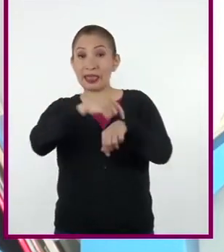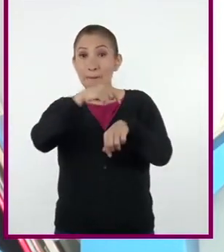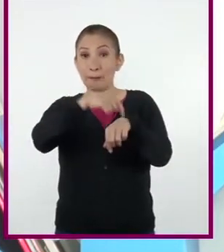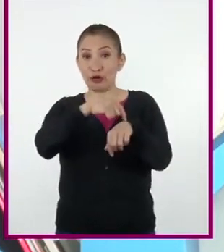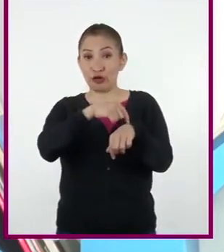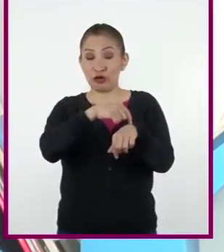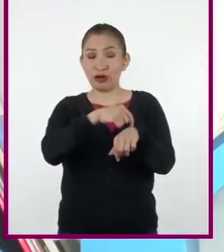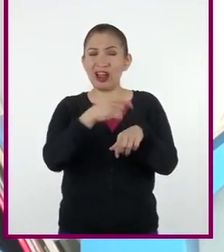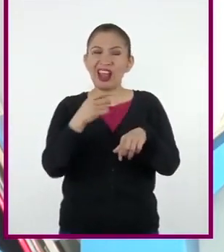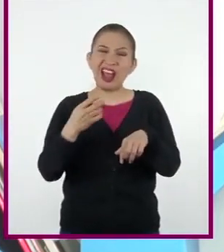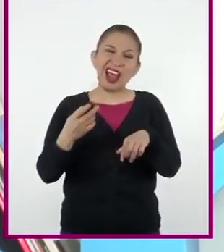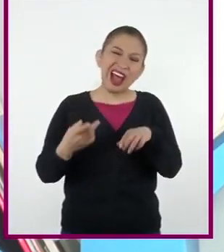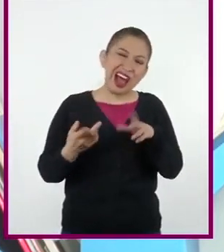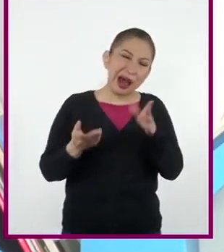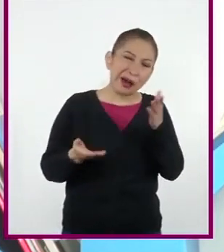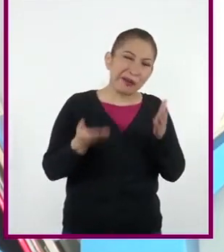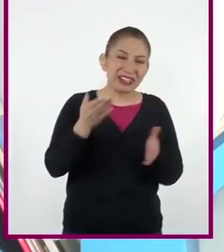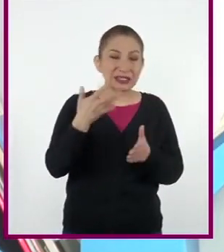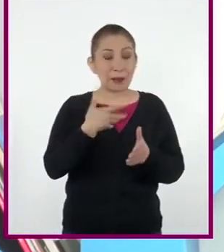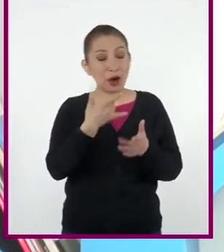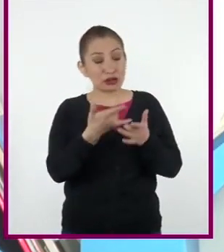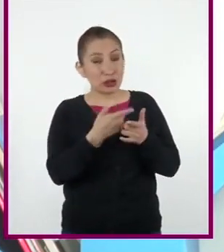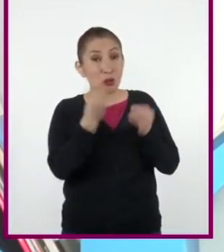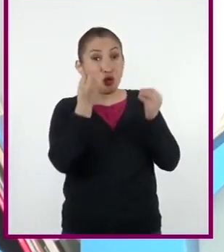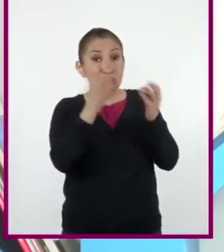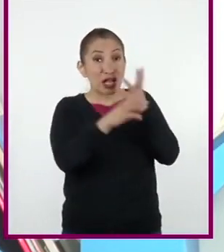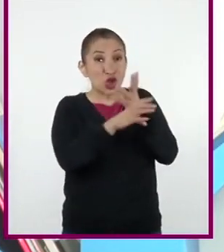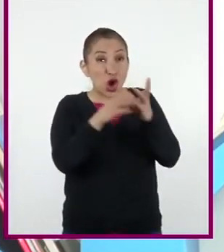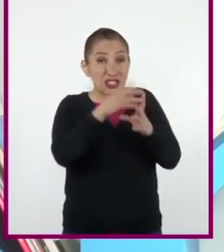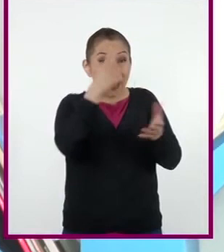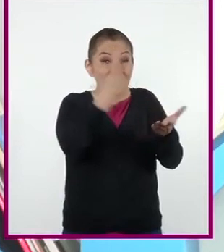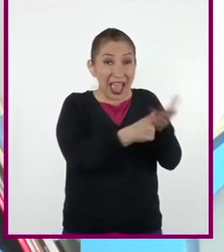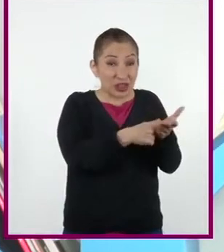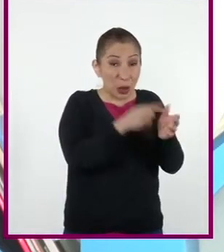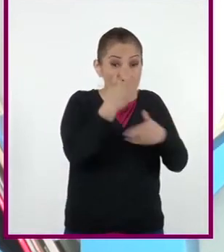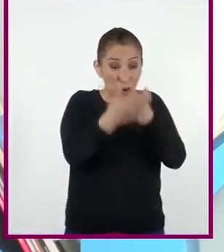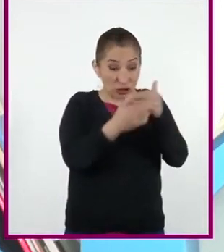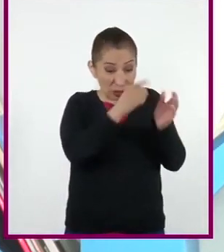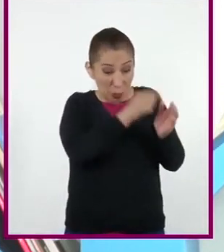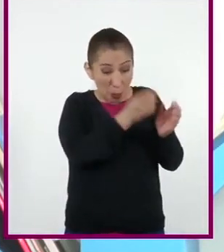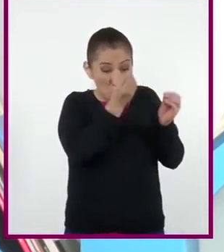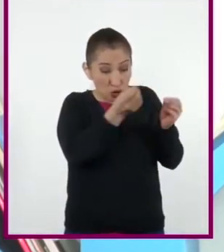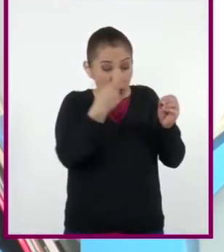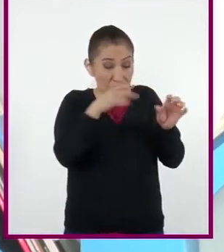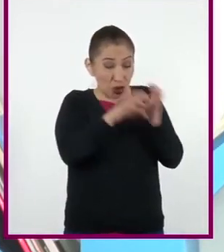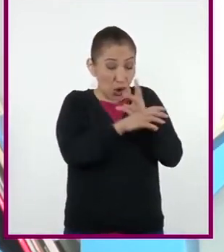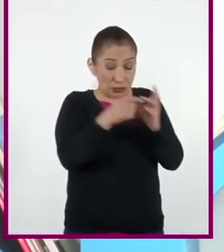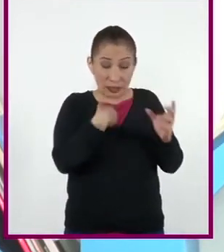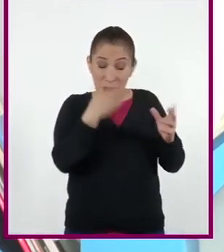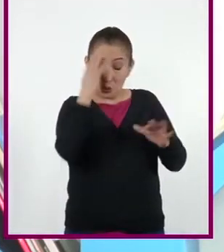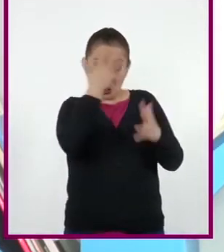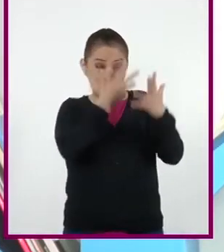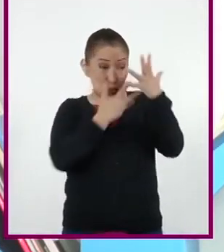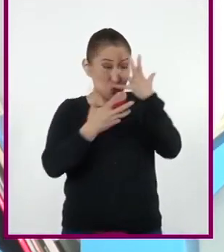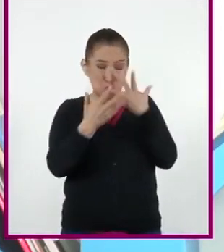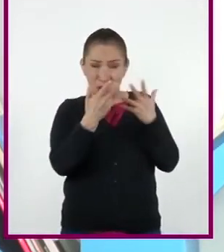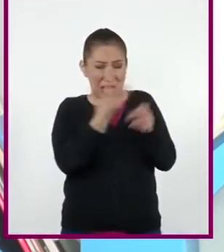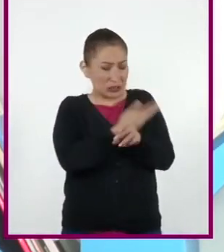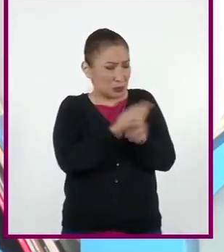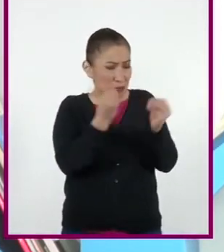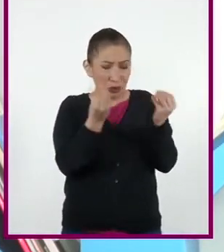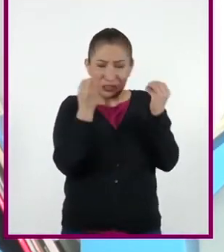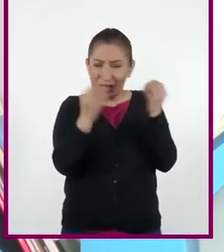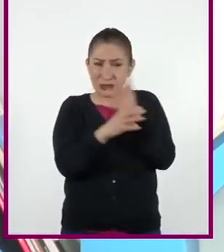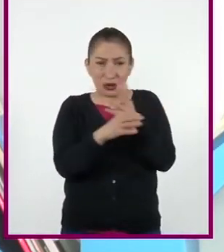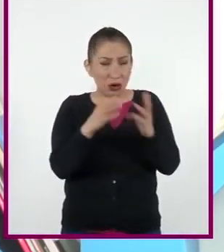En ocasiones, tenemos muchos hechos en un solo proceso y eso puede llegar a confundirnos. Por ello,